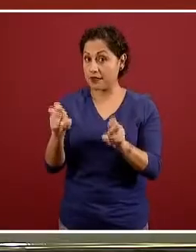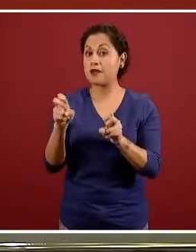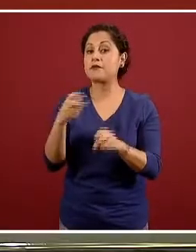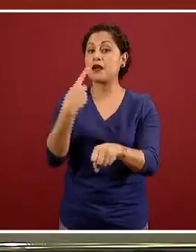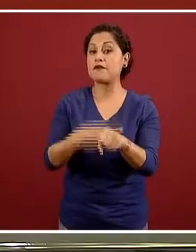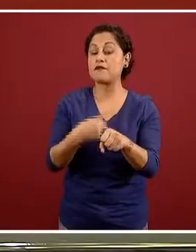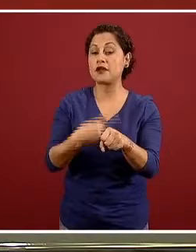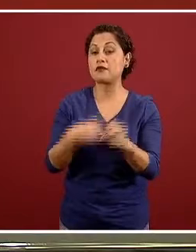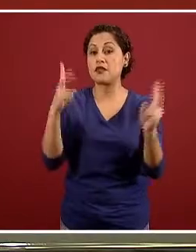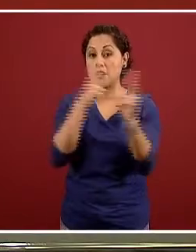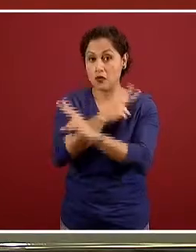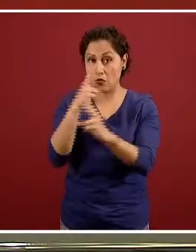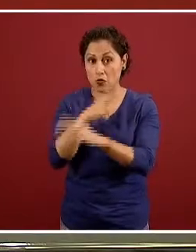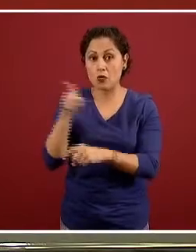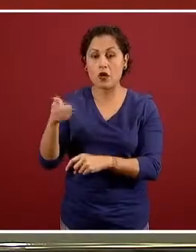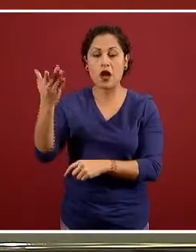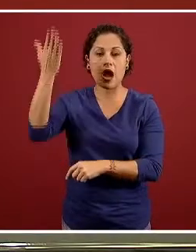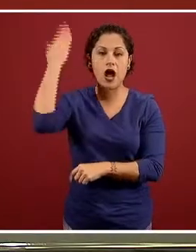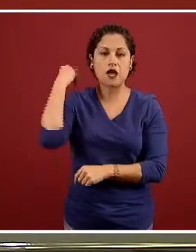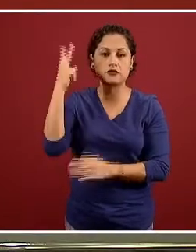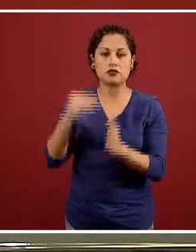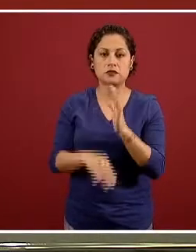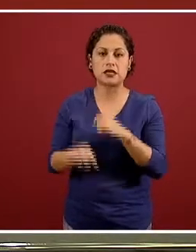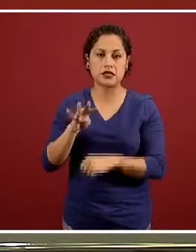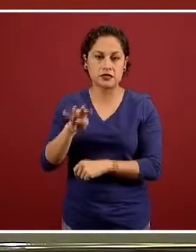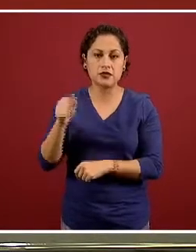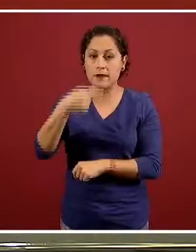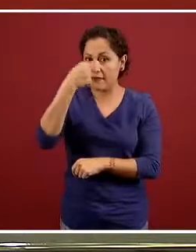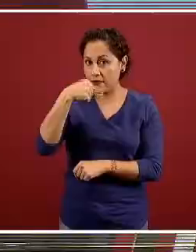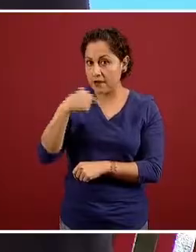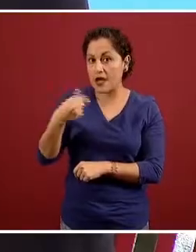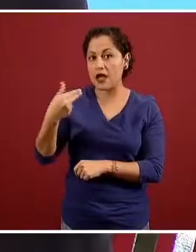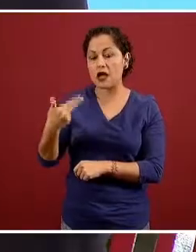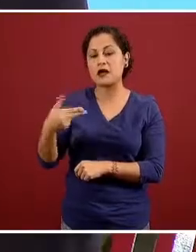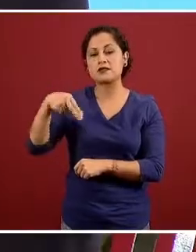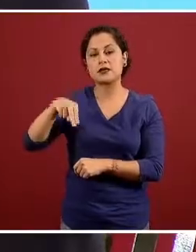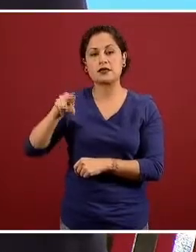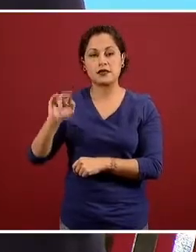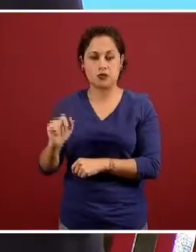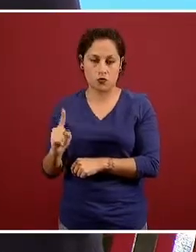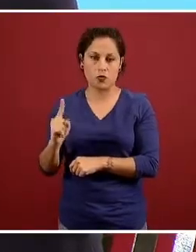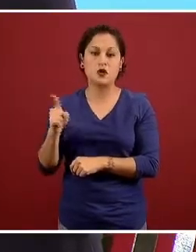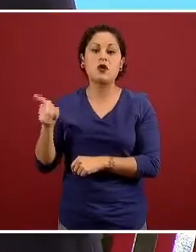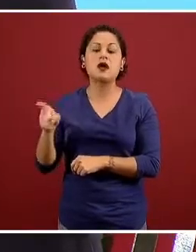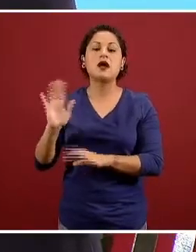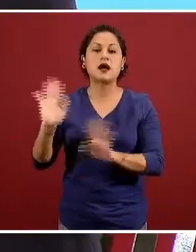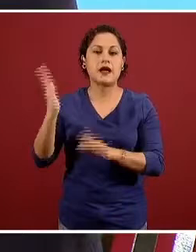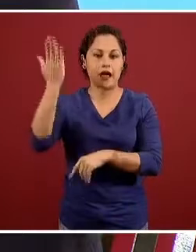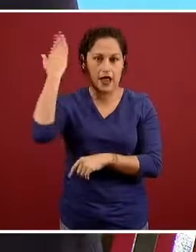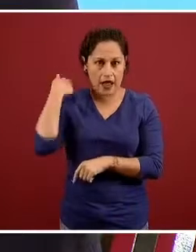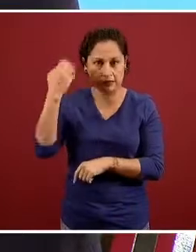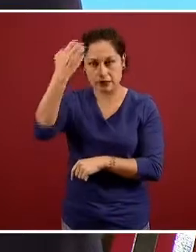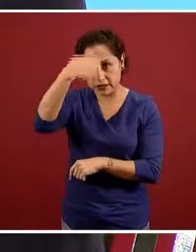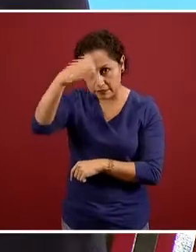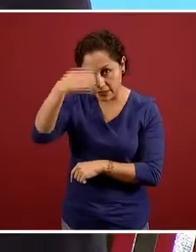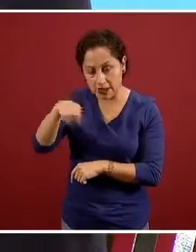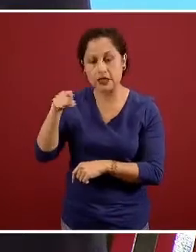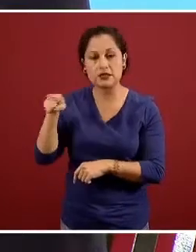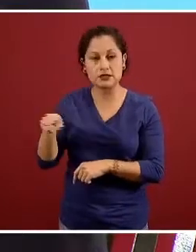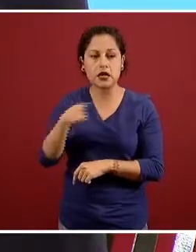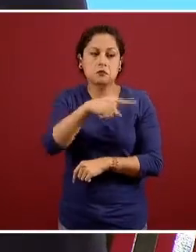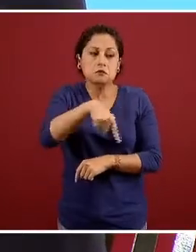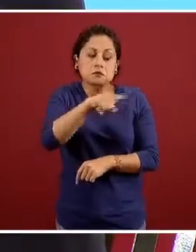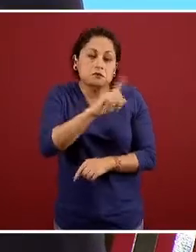año 2009 con la pandemia de influenza H1N1 hasta la actualidad. Pocos saben, pero el